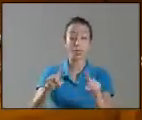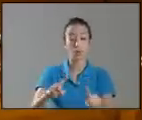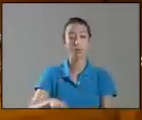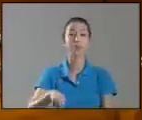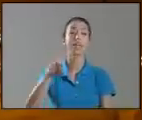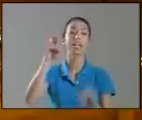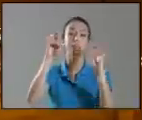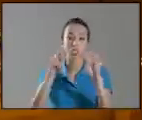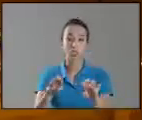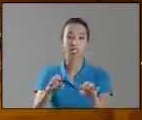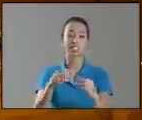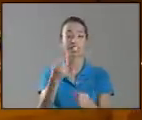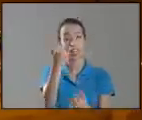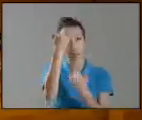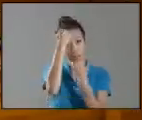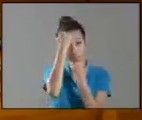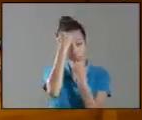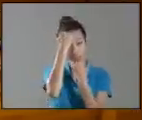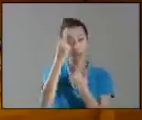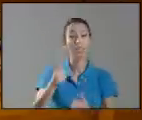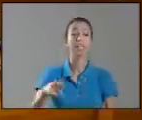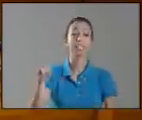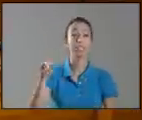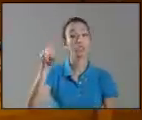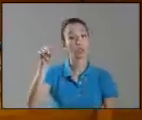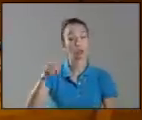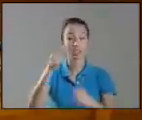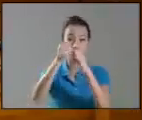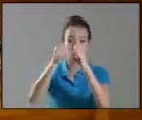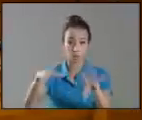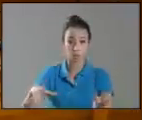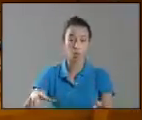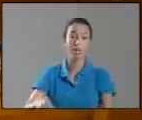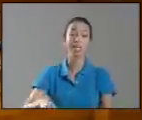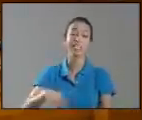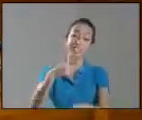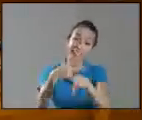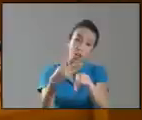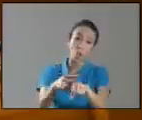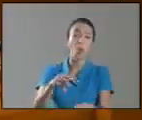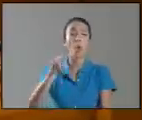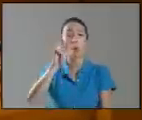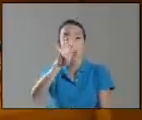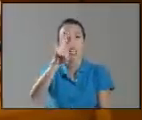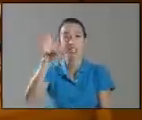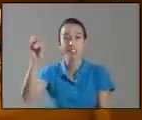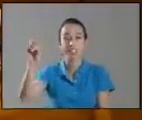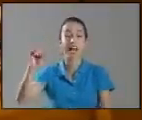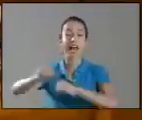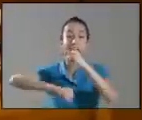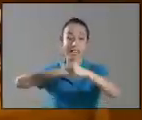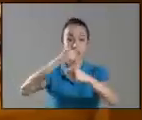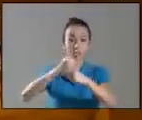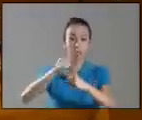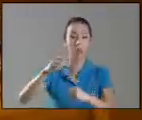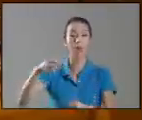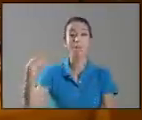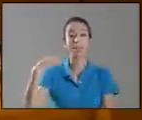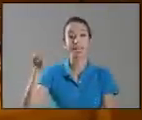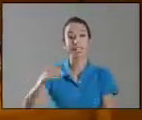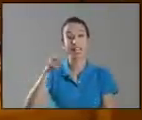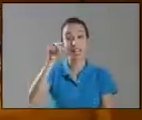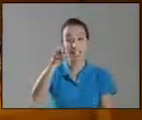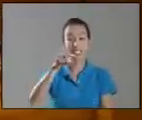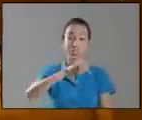por cierto, ¿verdad? Pero, bueno, la gente se arrepintió y el Señor ya no destruyó en 40 días, sino